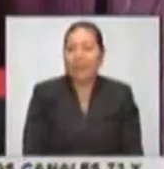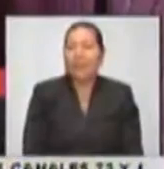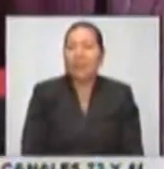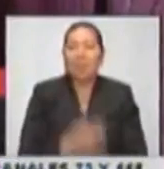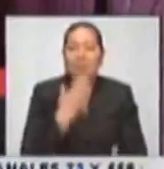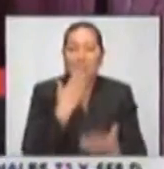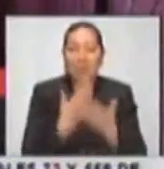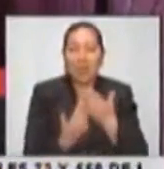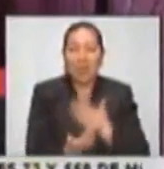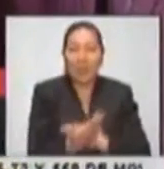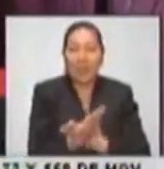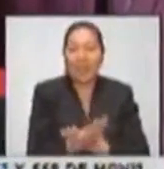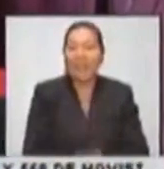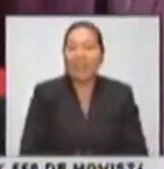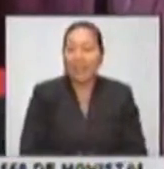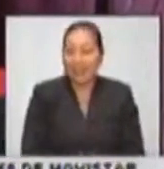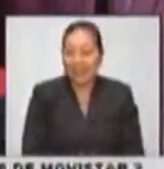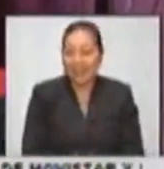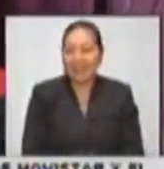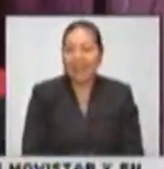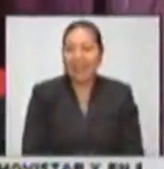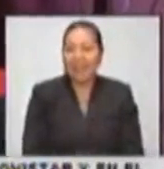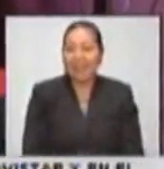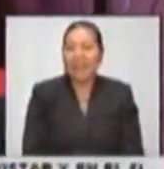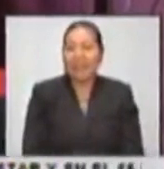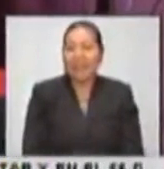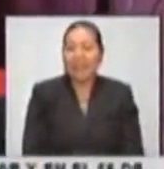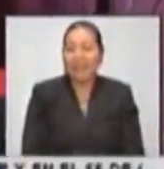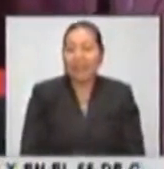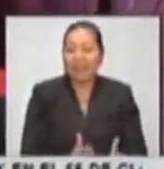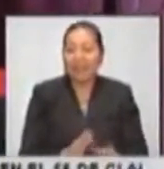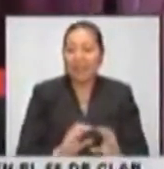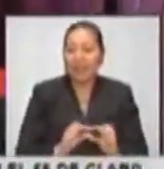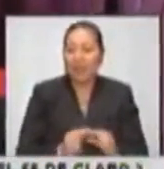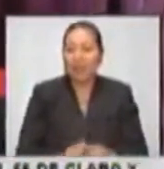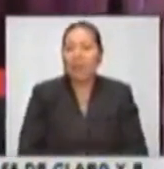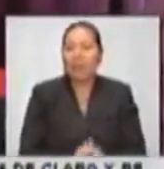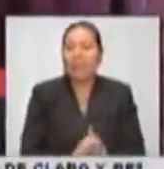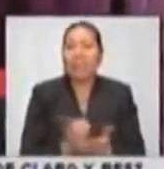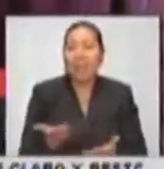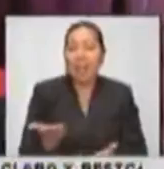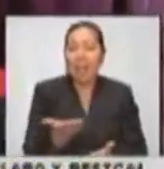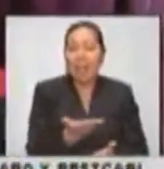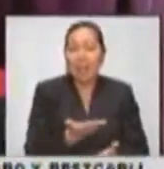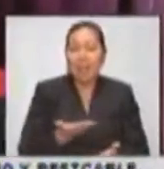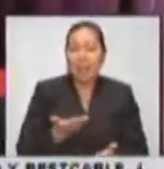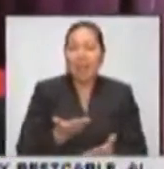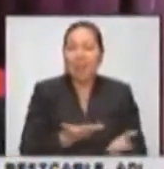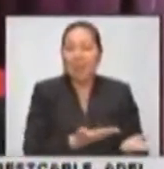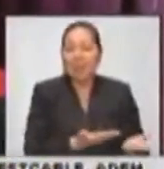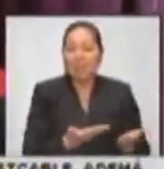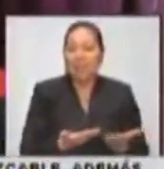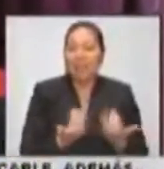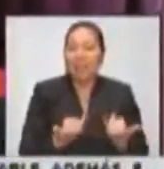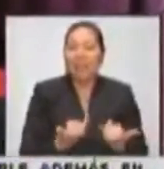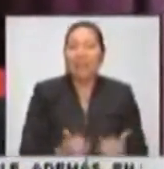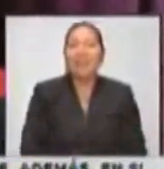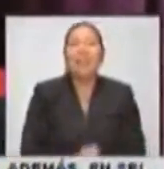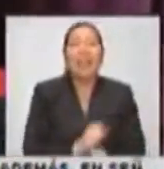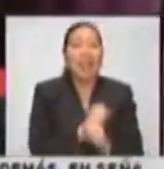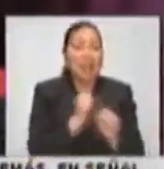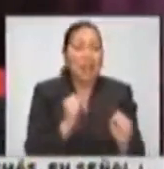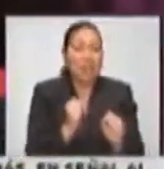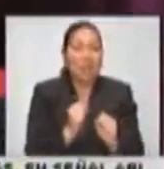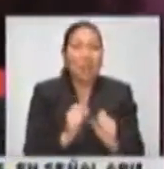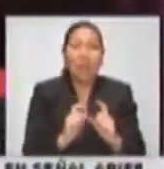Buenos días, señora congresista Úrsula Letona, coordinadora de este grupo. Un saludo a todos los invitados a esta mañana, a los